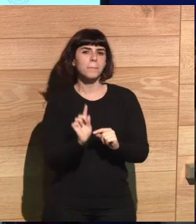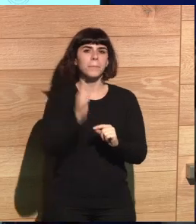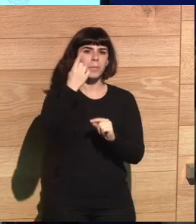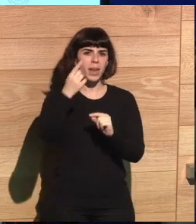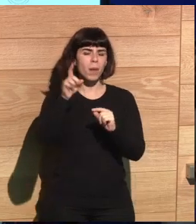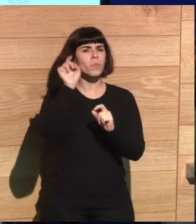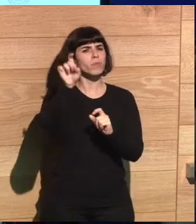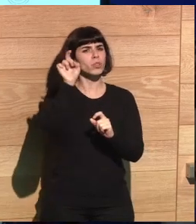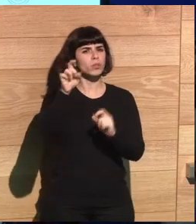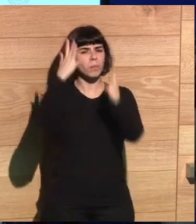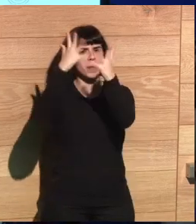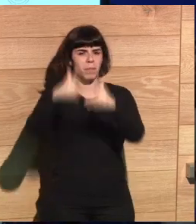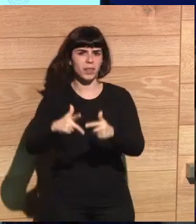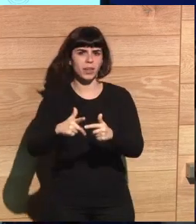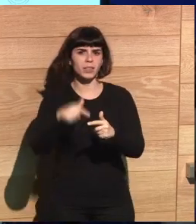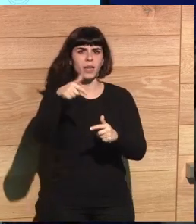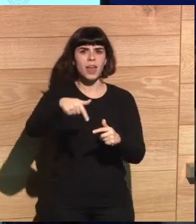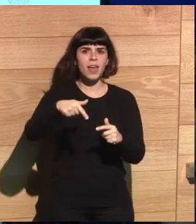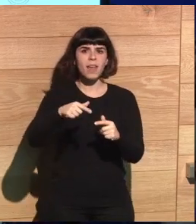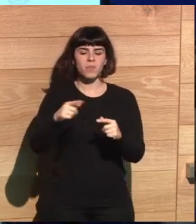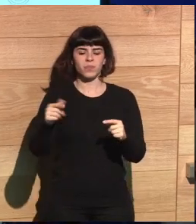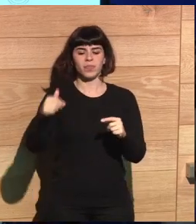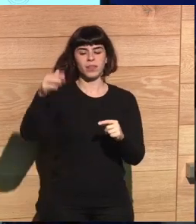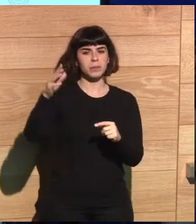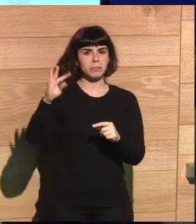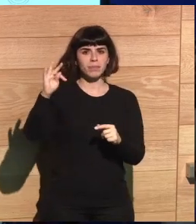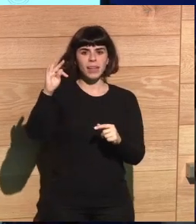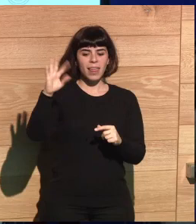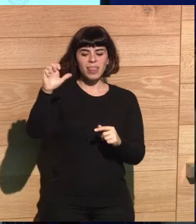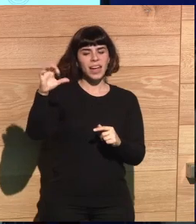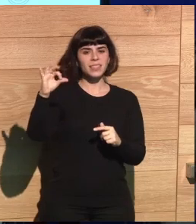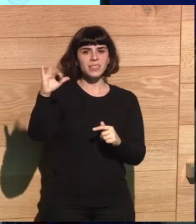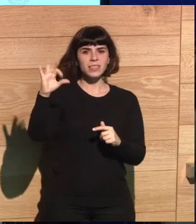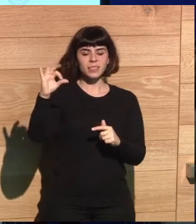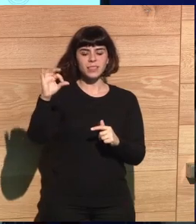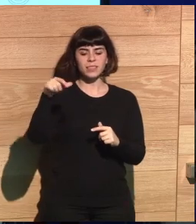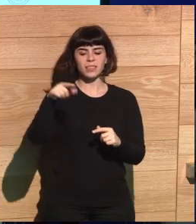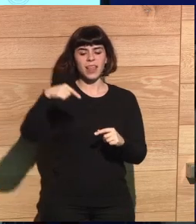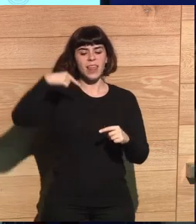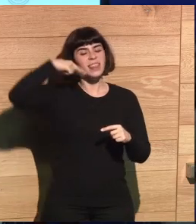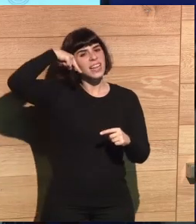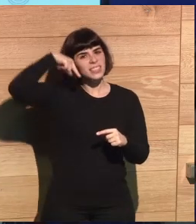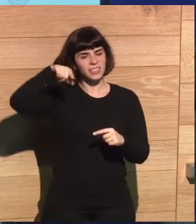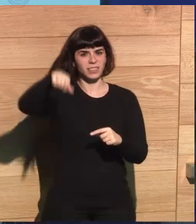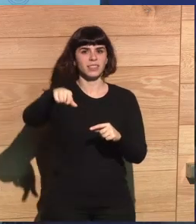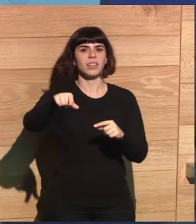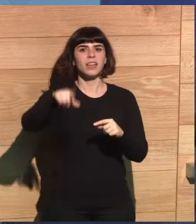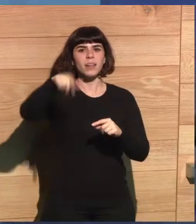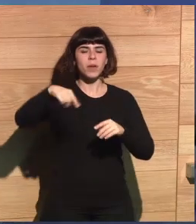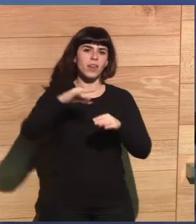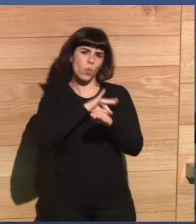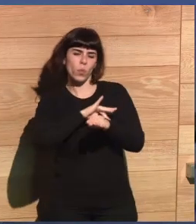matemáticas. Además, allí dirigió la tesis doctoral de un montón de alumnos, algunos de los cuales llegaron a ser grandes matemáticos gracias a